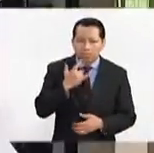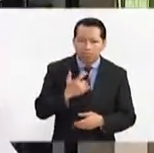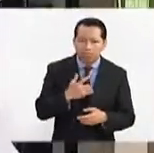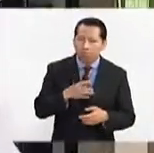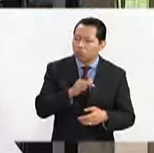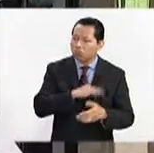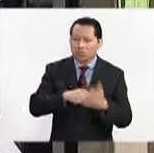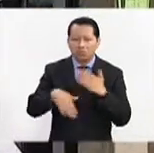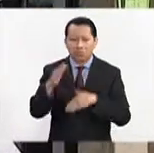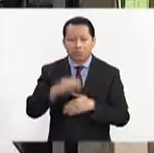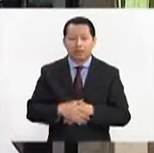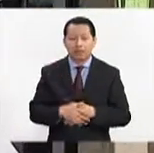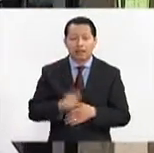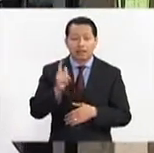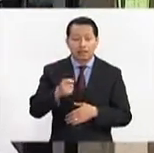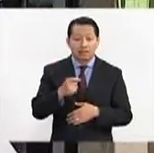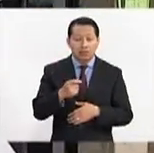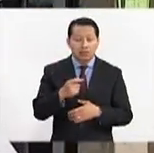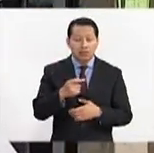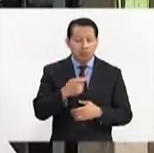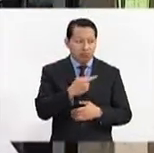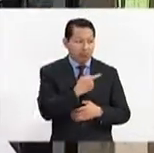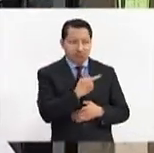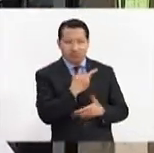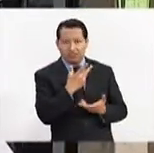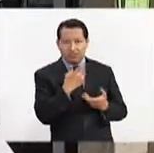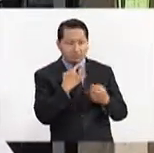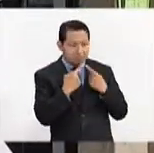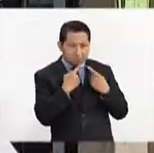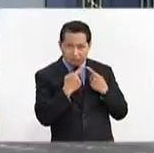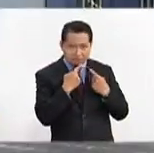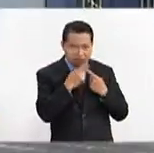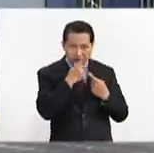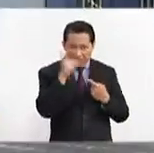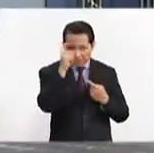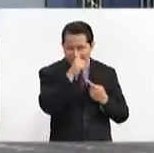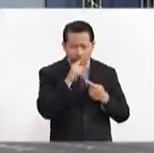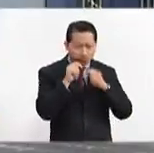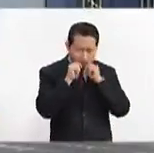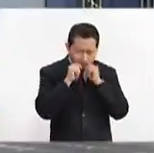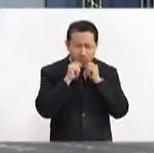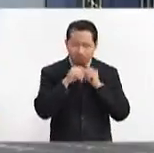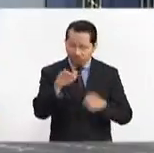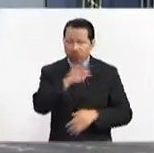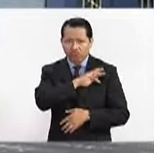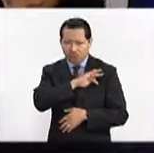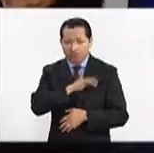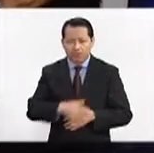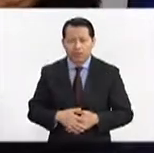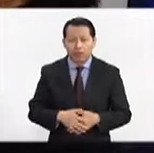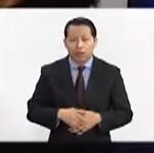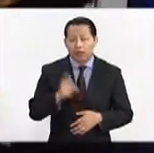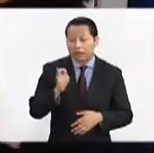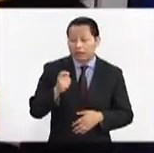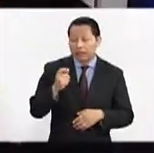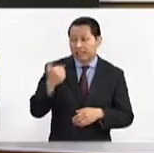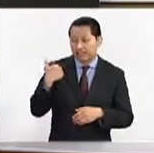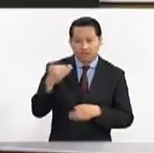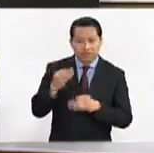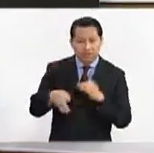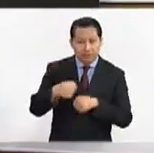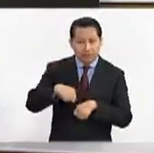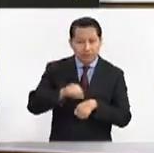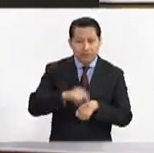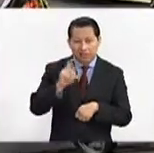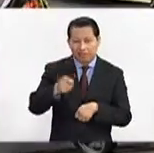socia y yo dijimos, va a estar cañón, pero vamos a salir. Esta semana, autoridades del gobierno de la Ciudad de México anunciaron